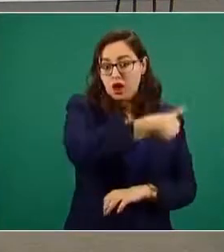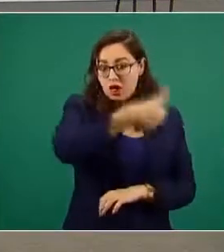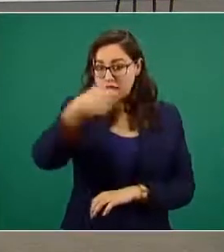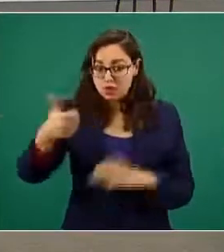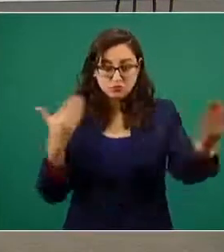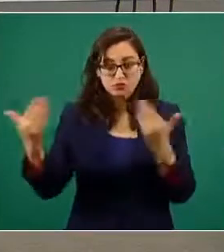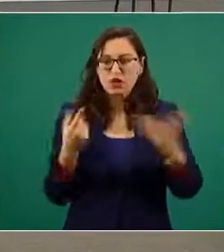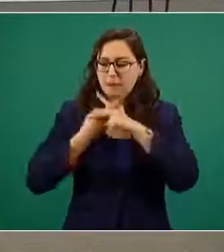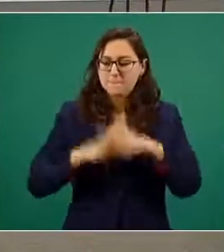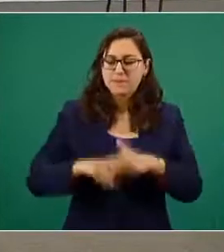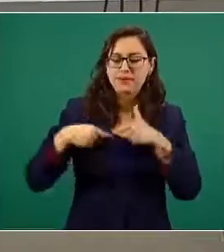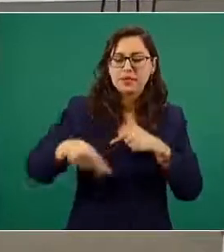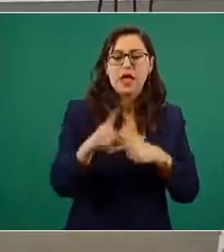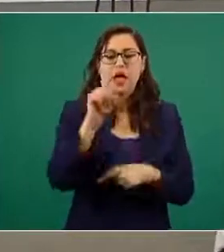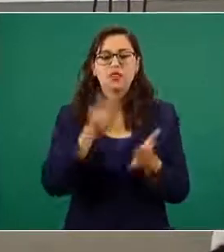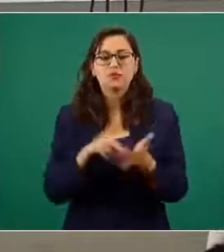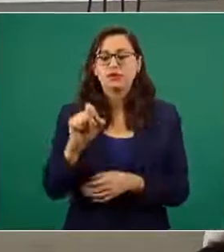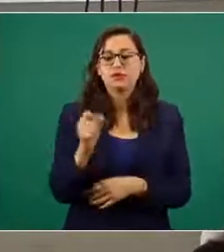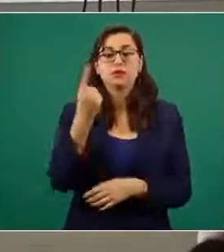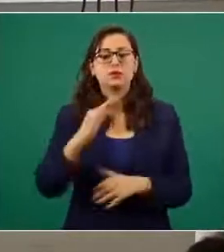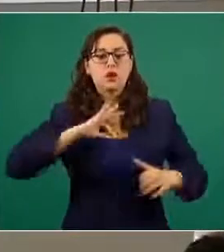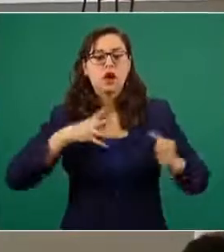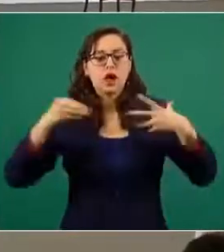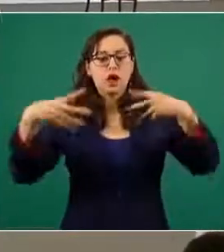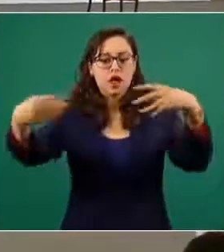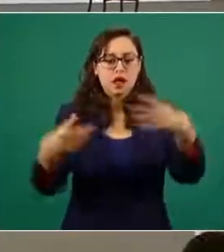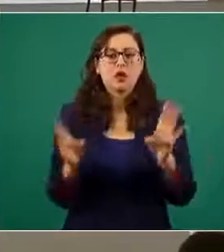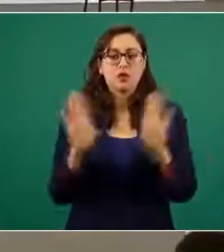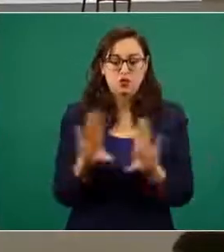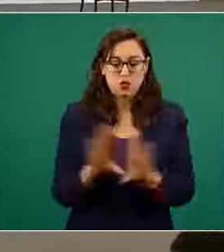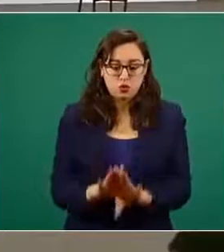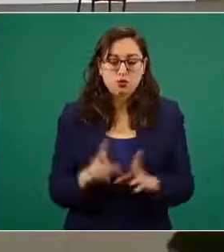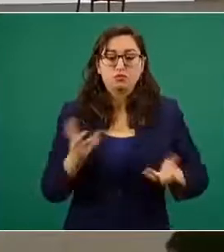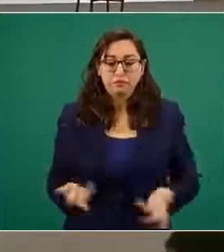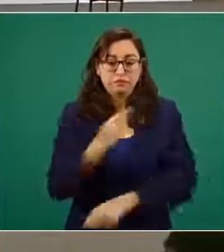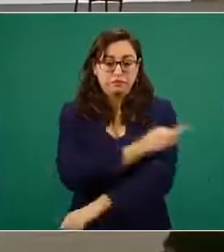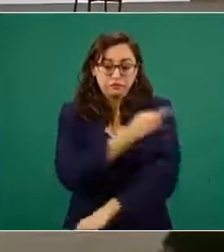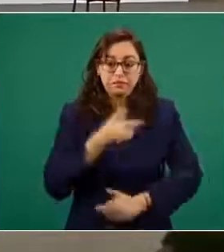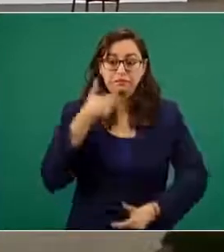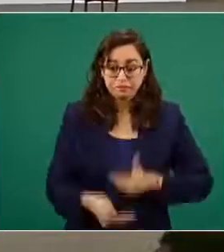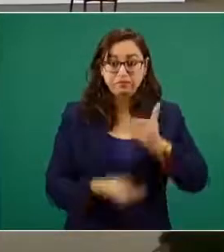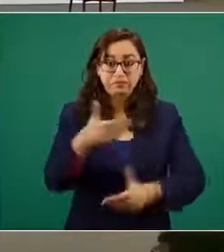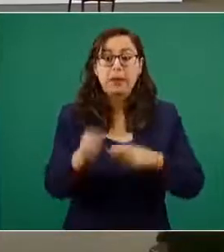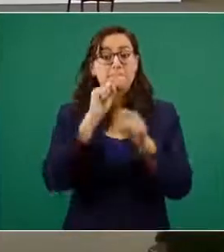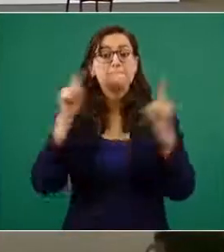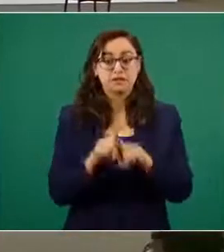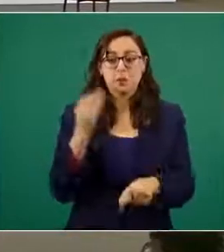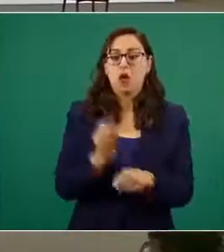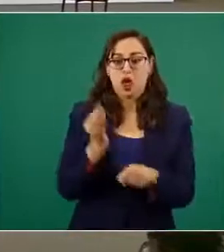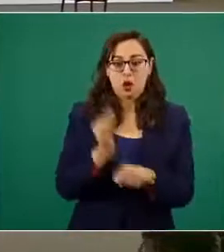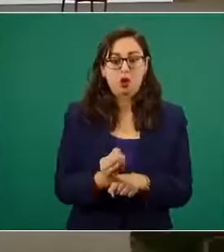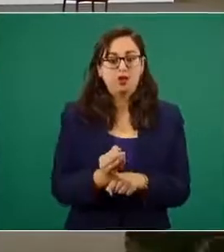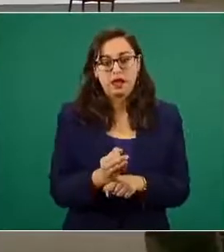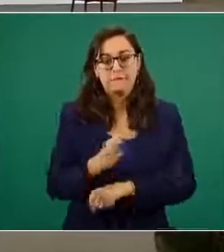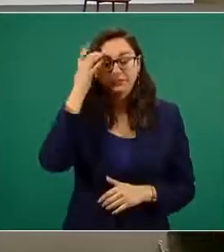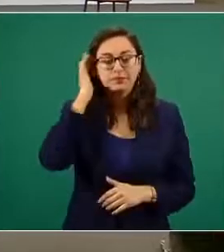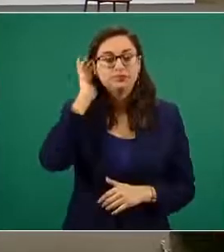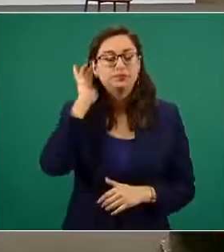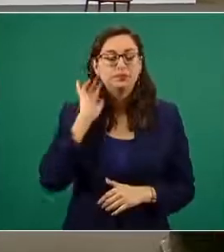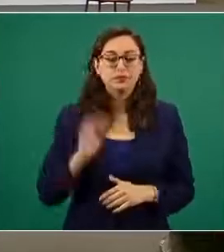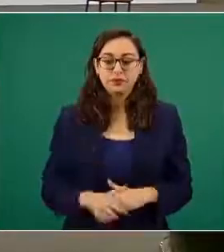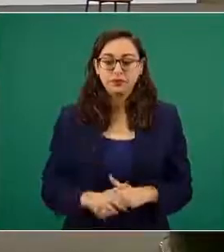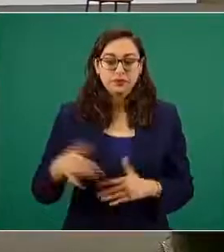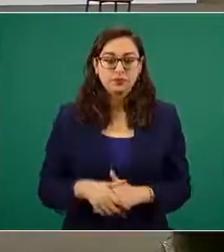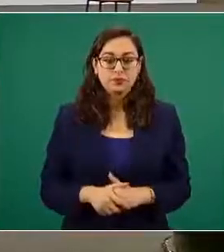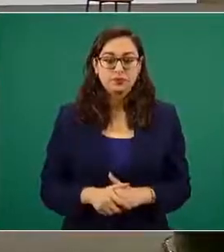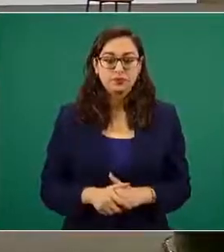arranque de 2021 la panorámica de cómo está la epidemia y también cómo va progresando la vacunación y el anuncio de los embarques que llegan en las próximas horas.